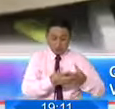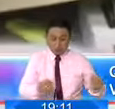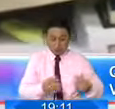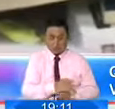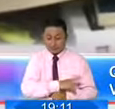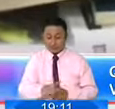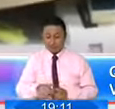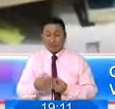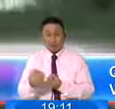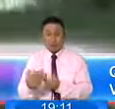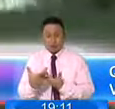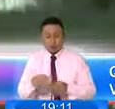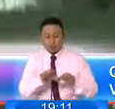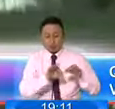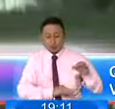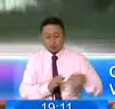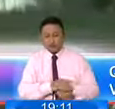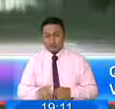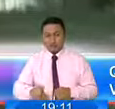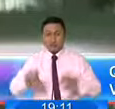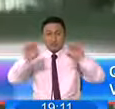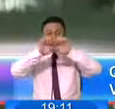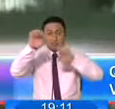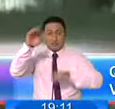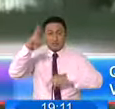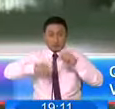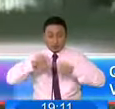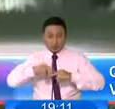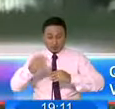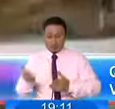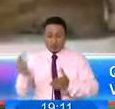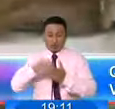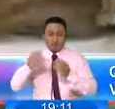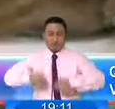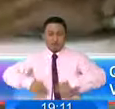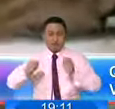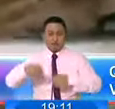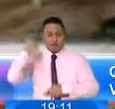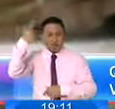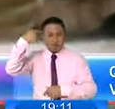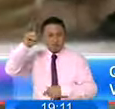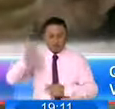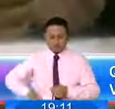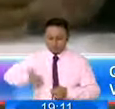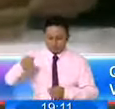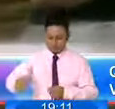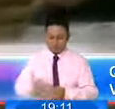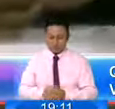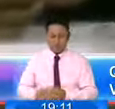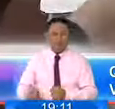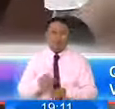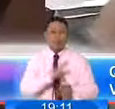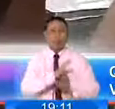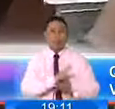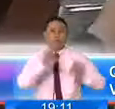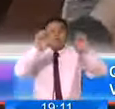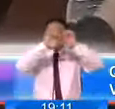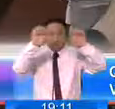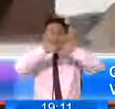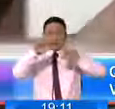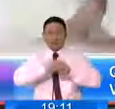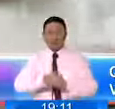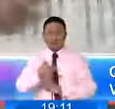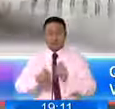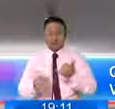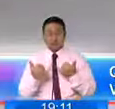constructora brasileña obtener cuantiosos contratos con el Estado. Para este cometido, se habrían utilizado empresas vinculadas a las personas